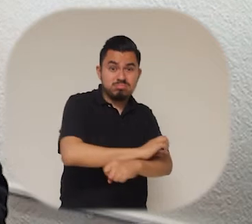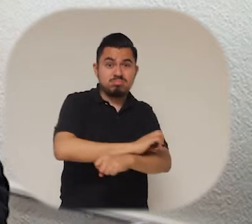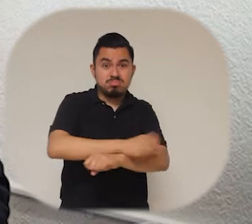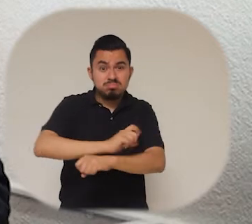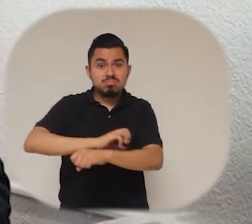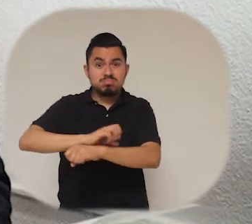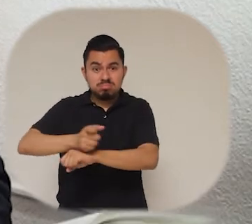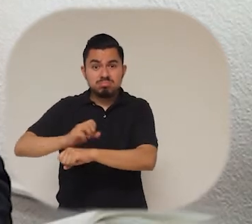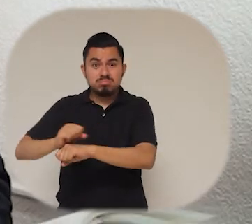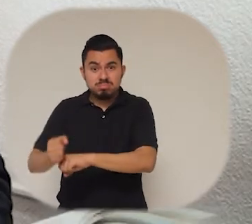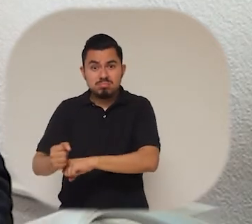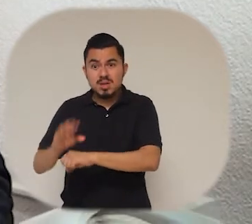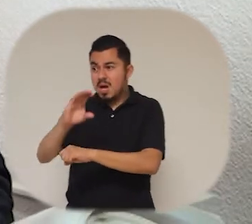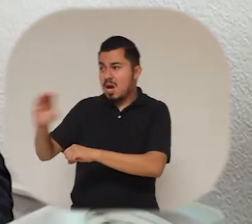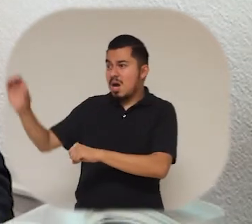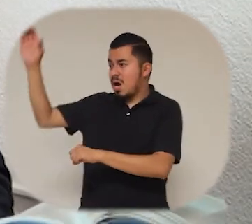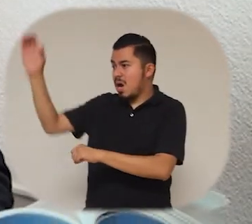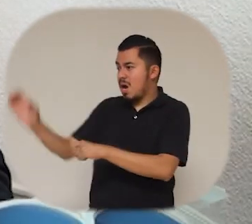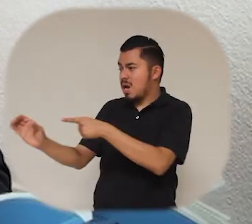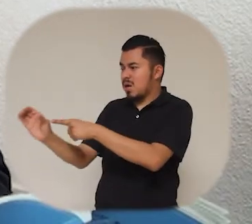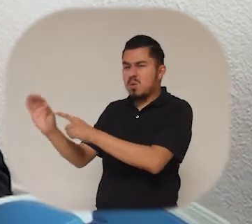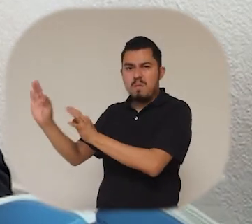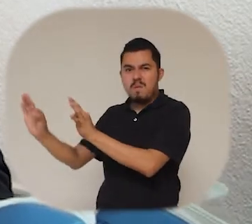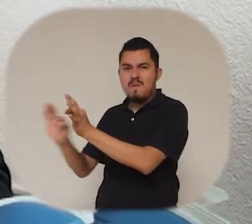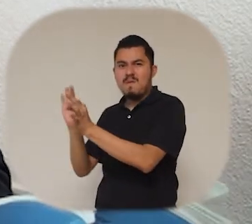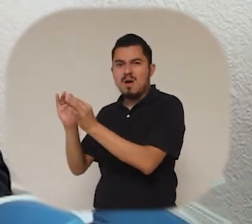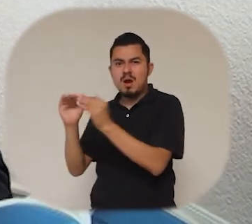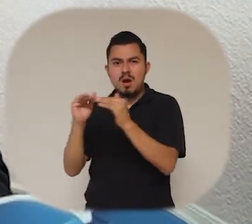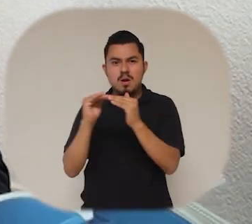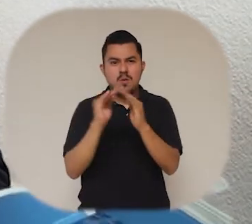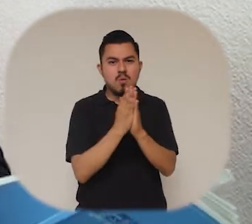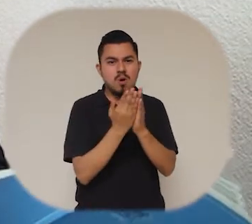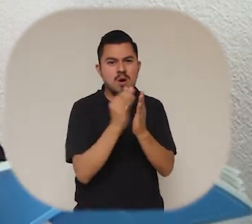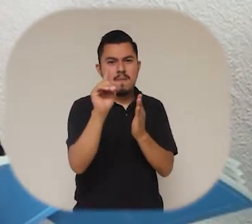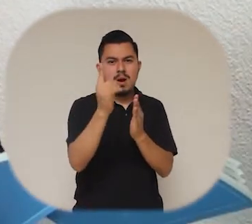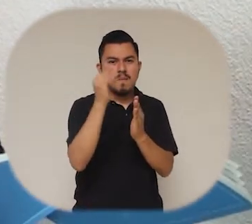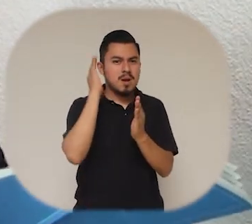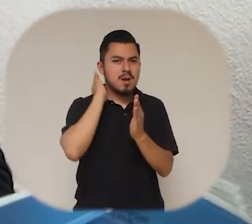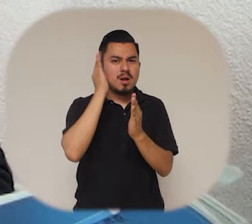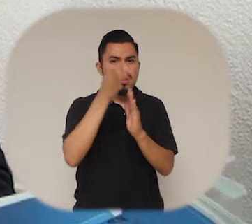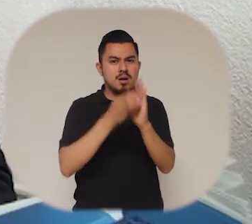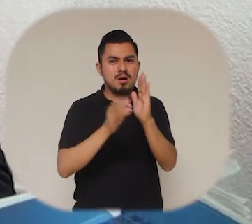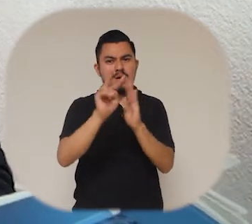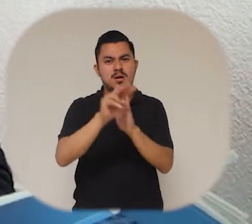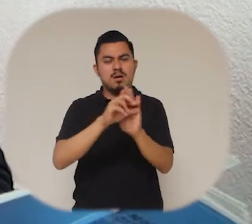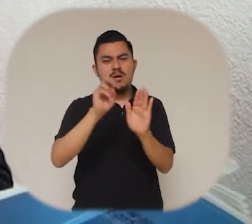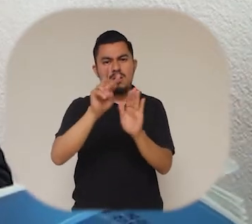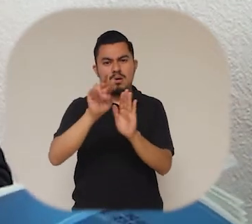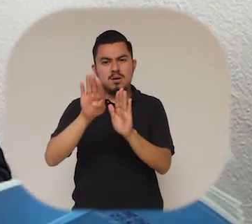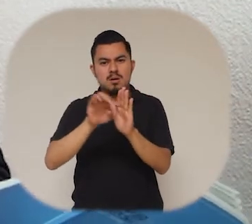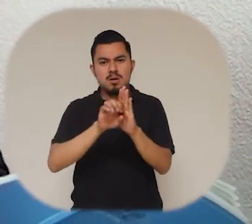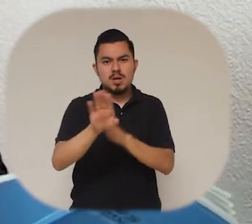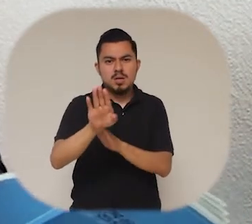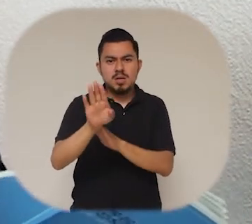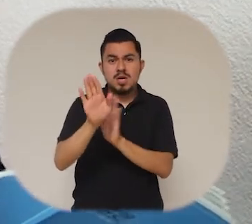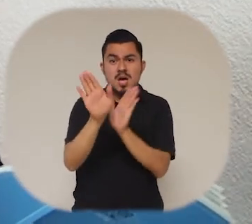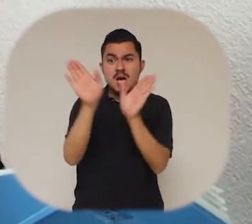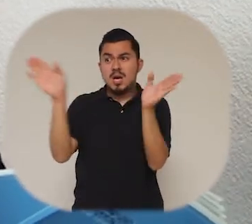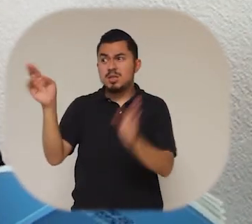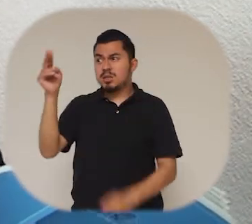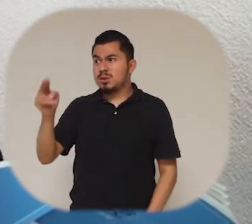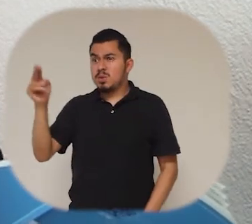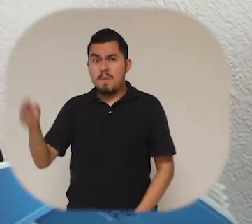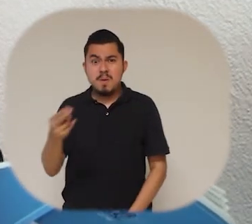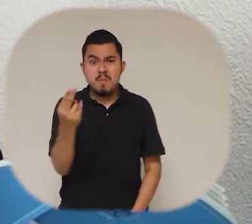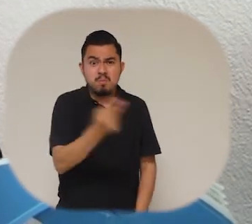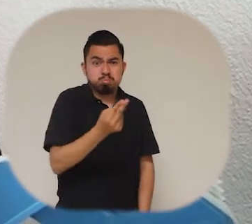perfecta. Si vemos en 1 Pedro 2:24, quien llevó él mismo nuestros pecados en su cuerpo sobre el madero, para que nosotros, estando